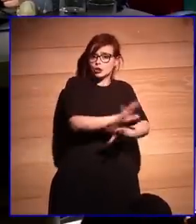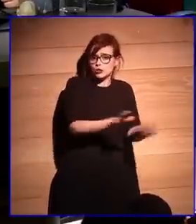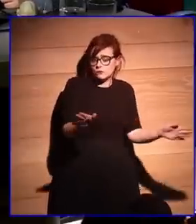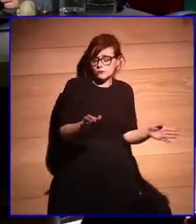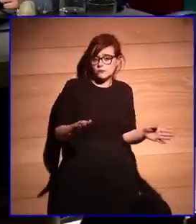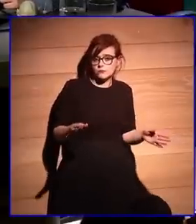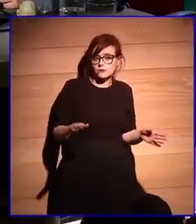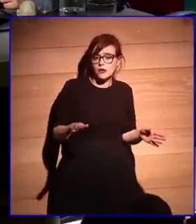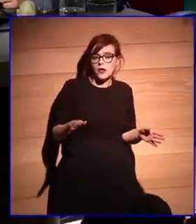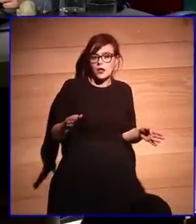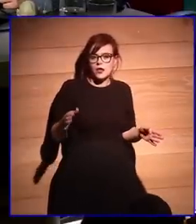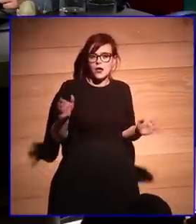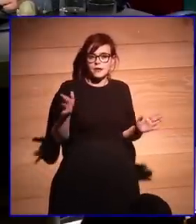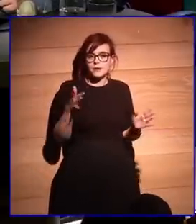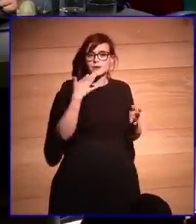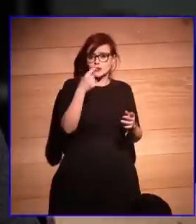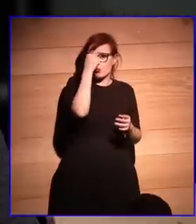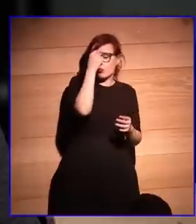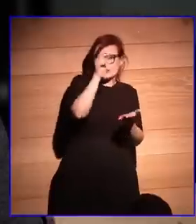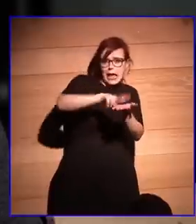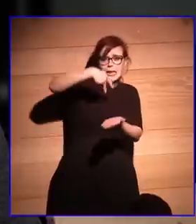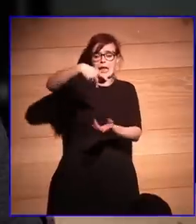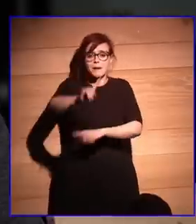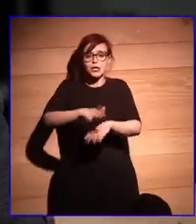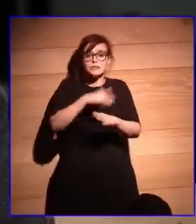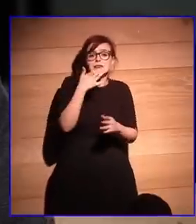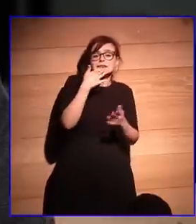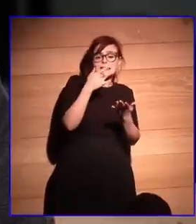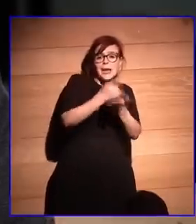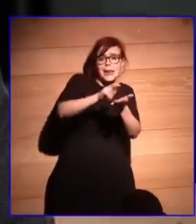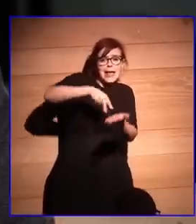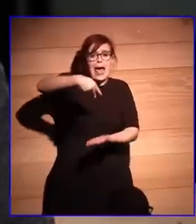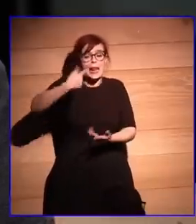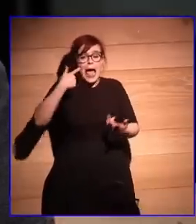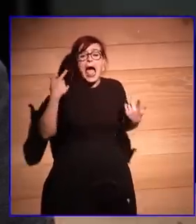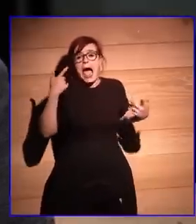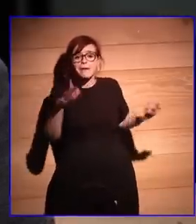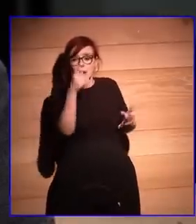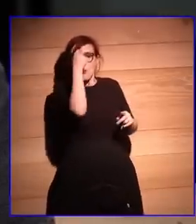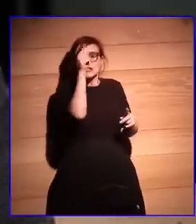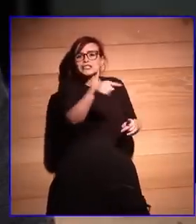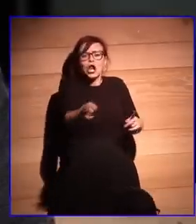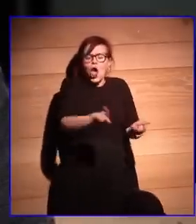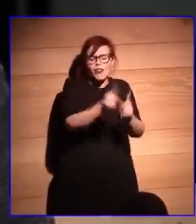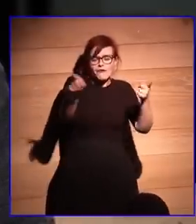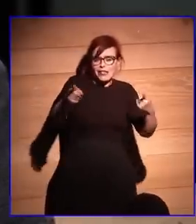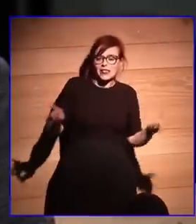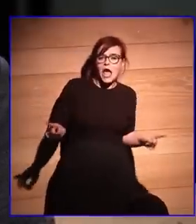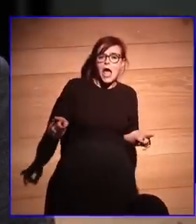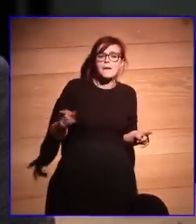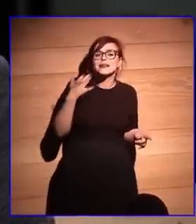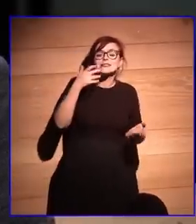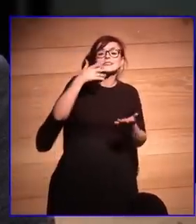no de creemos... De todas maneras, no te reencarnas si eres budista. Te reencarnas si te reencarnas. Es decir... No, vamos a ver. Si hay... No, vamos a decir... No, perdón. Si